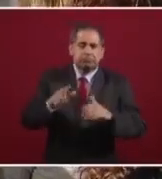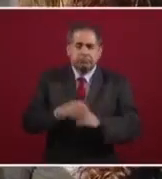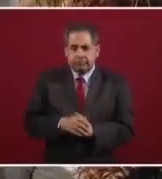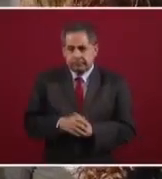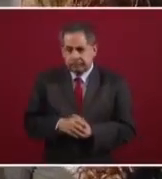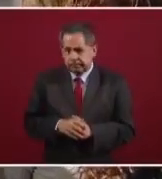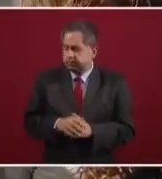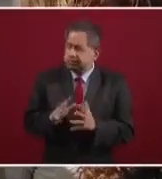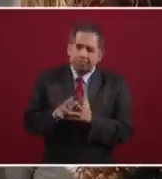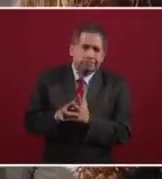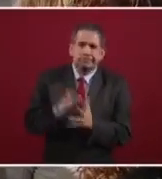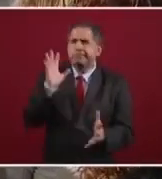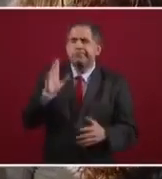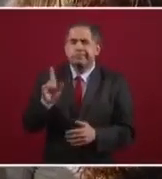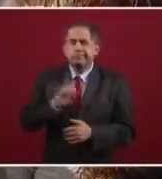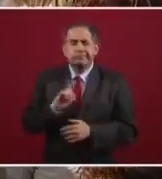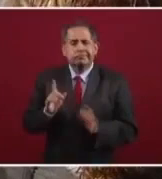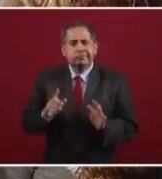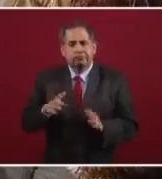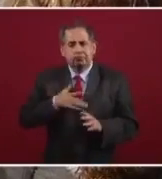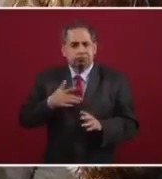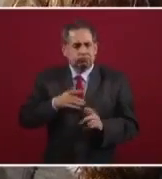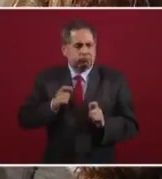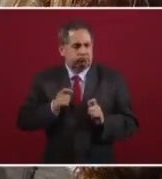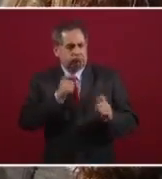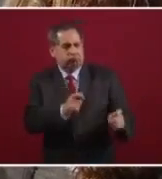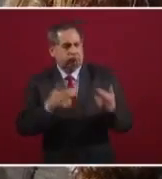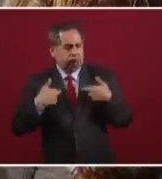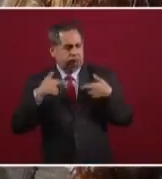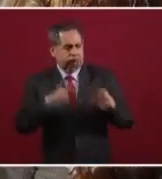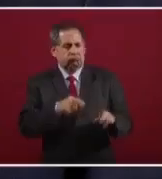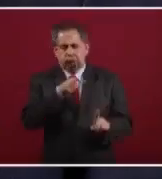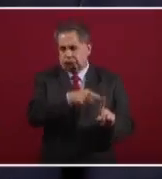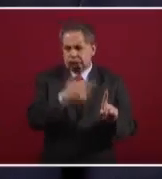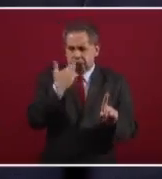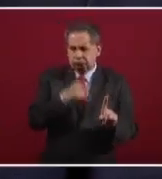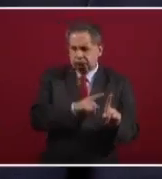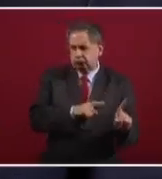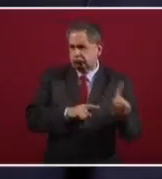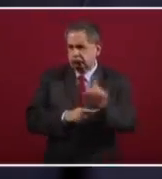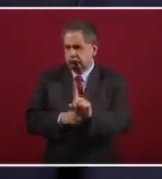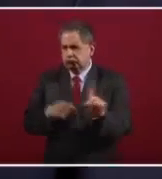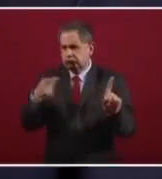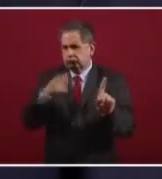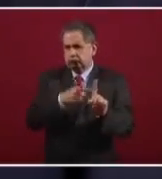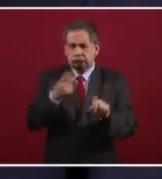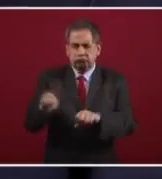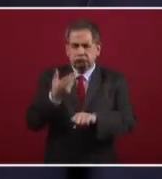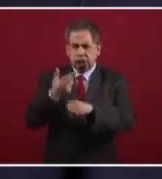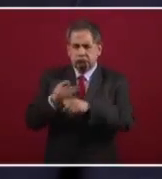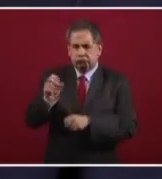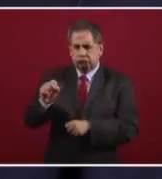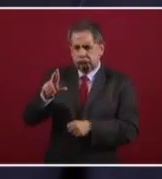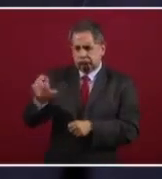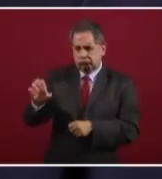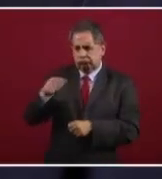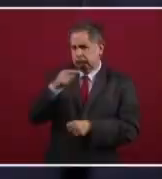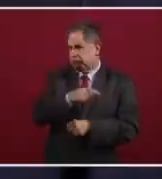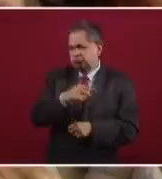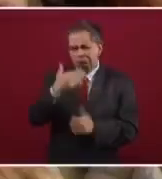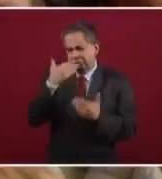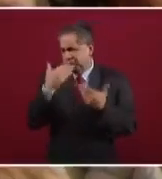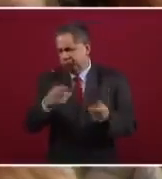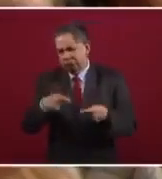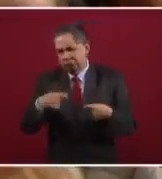En general, estoy muy bien representado por el secretario de Relaciones